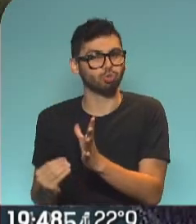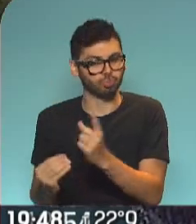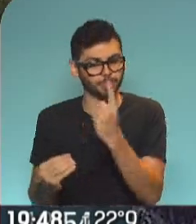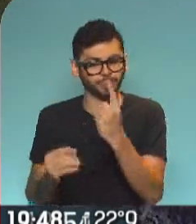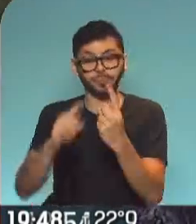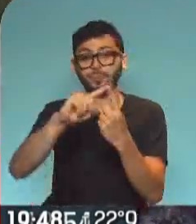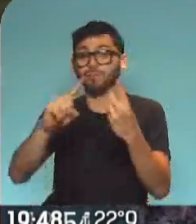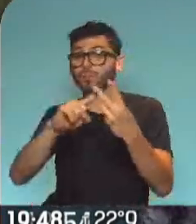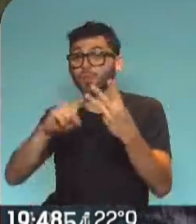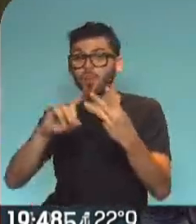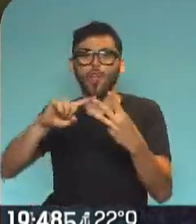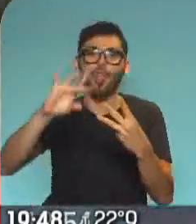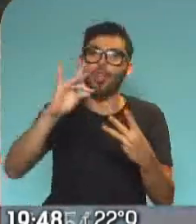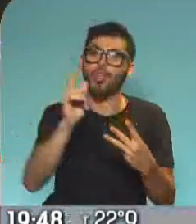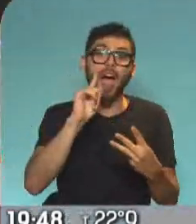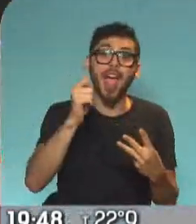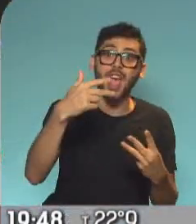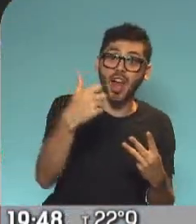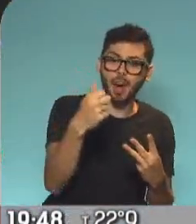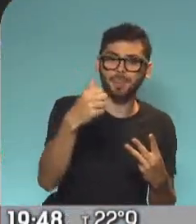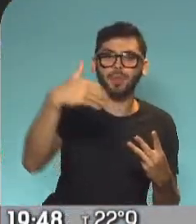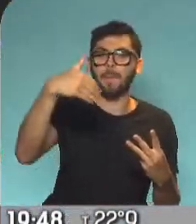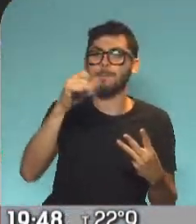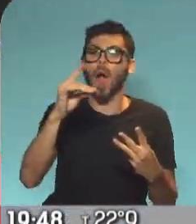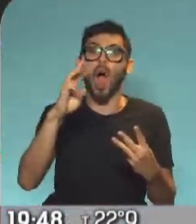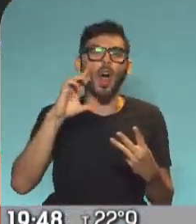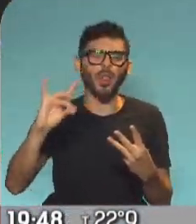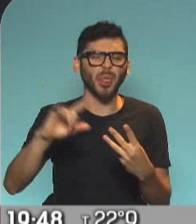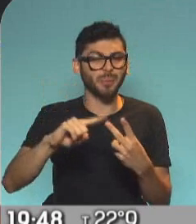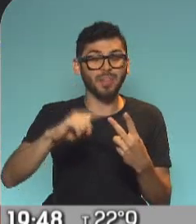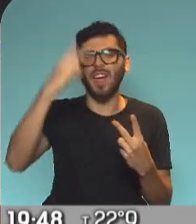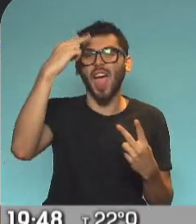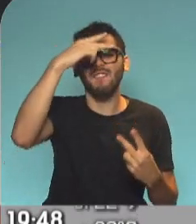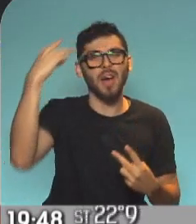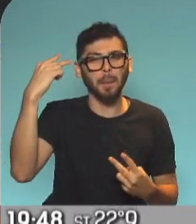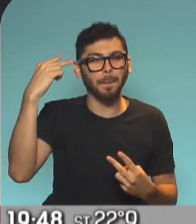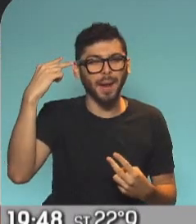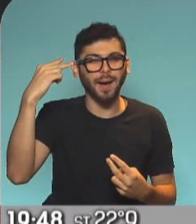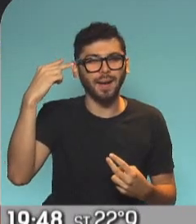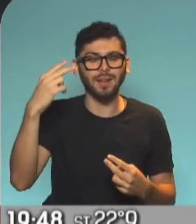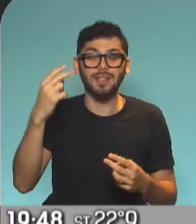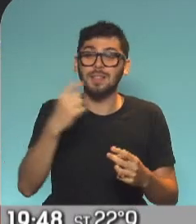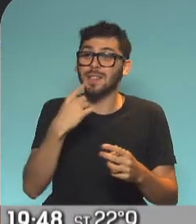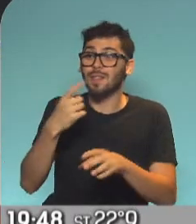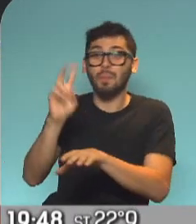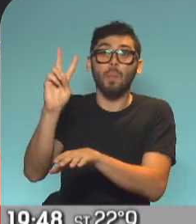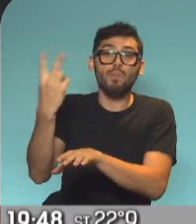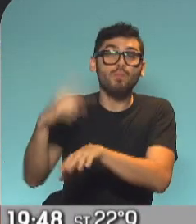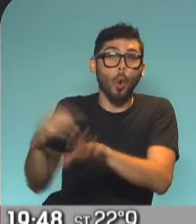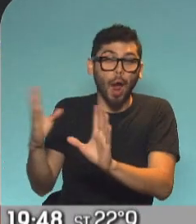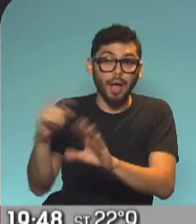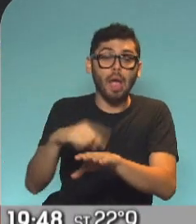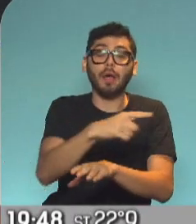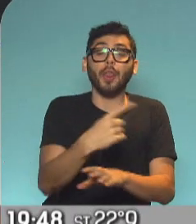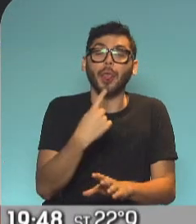daiana en madrid la enfermedad que dijo cuando maradona probablemente ya hubiera estado muerto que ya había tomado los signos